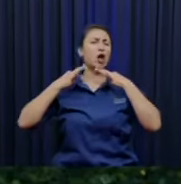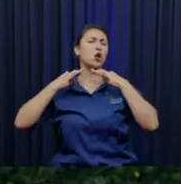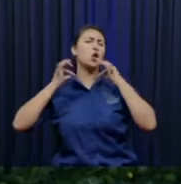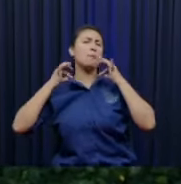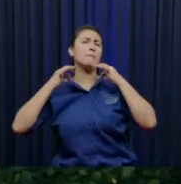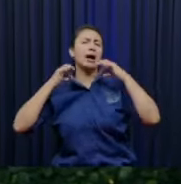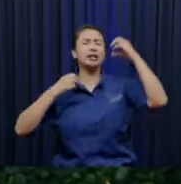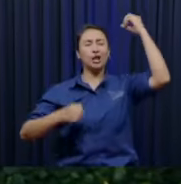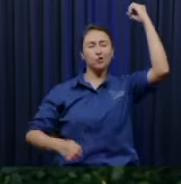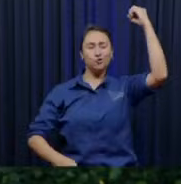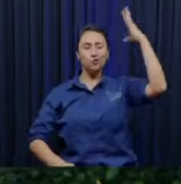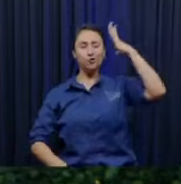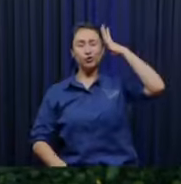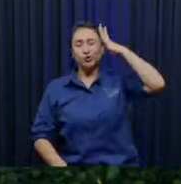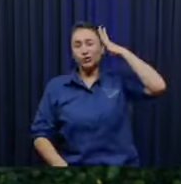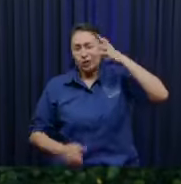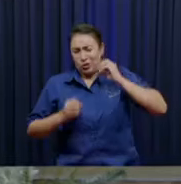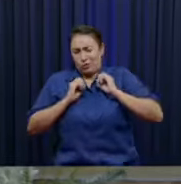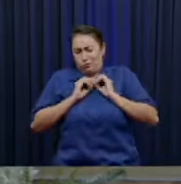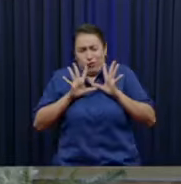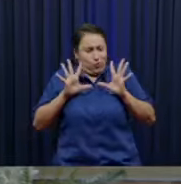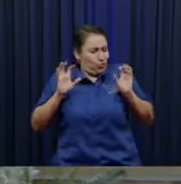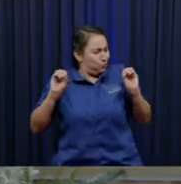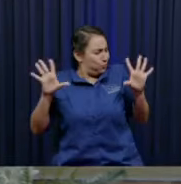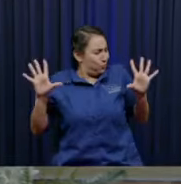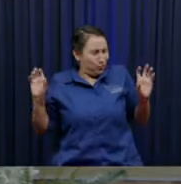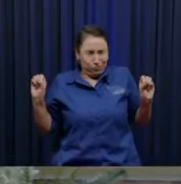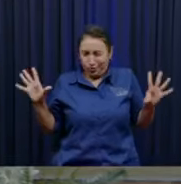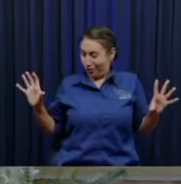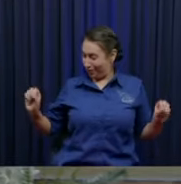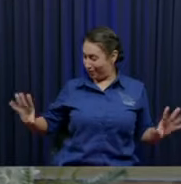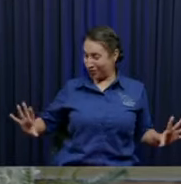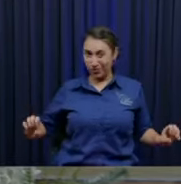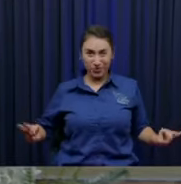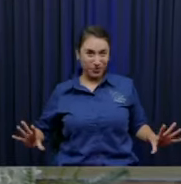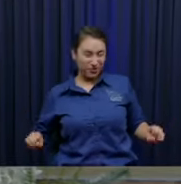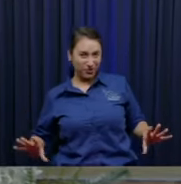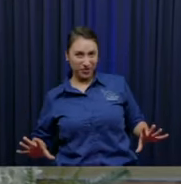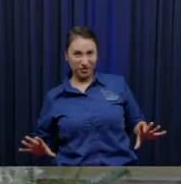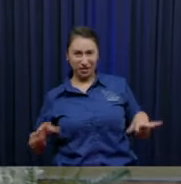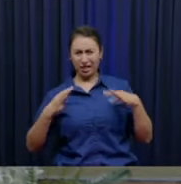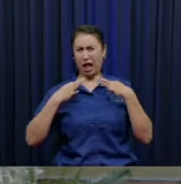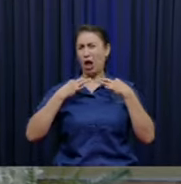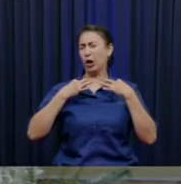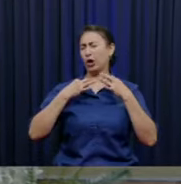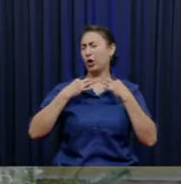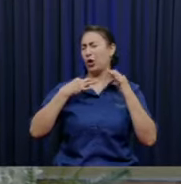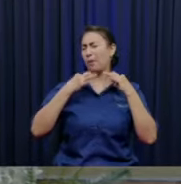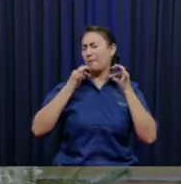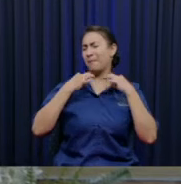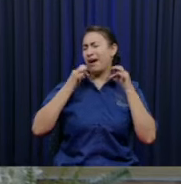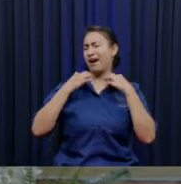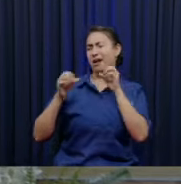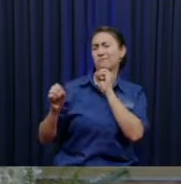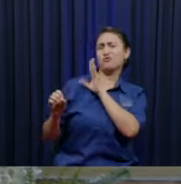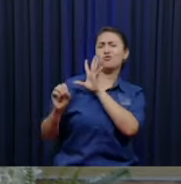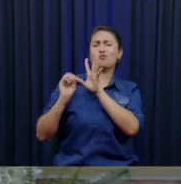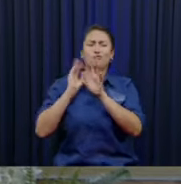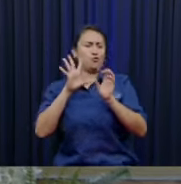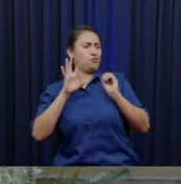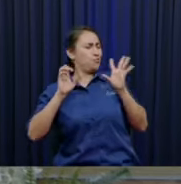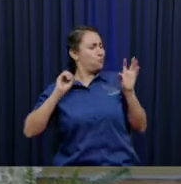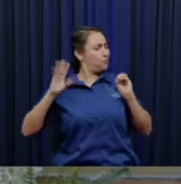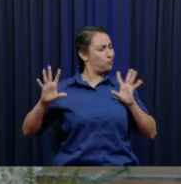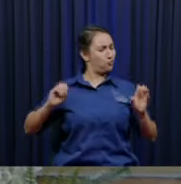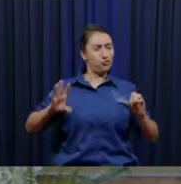luz. Ay, ay, ay. Y la mujer de Apocalipsis 2 está vestida de luz de sol, de luna y de estrellas.